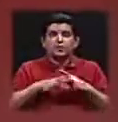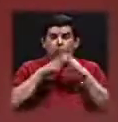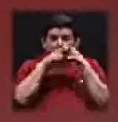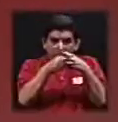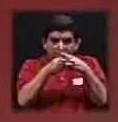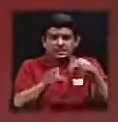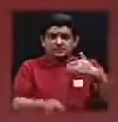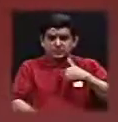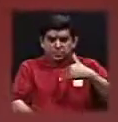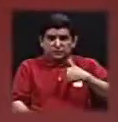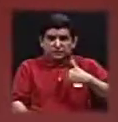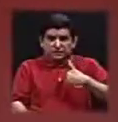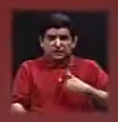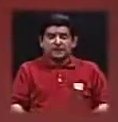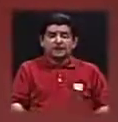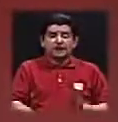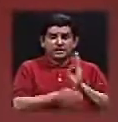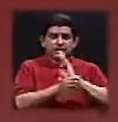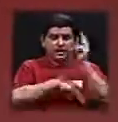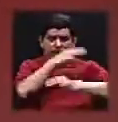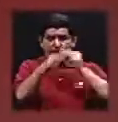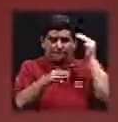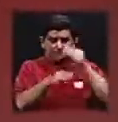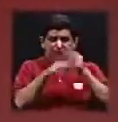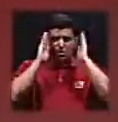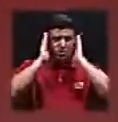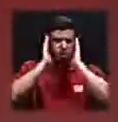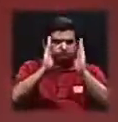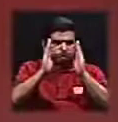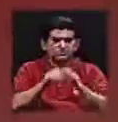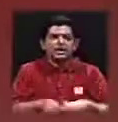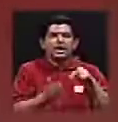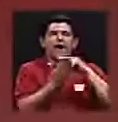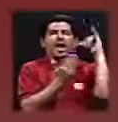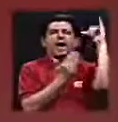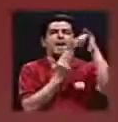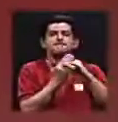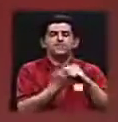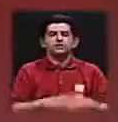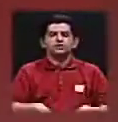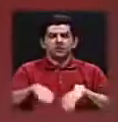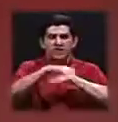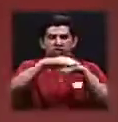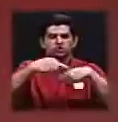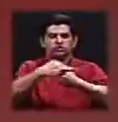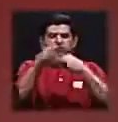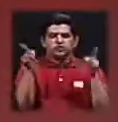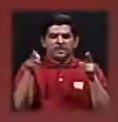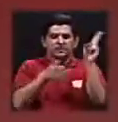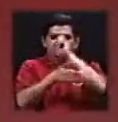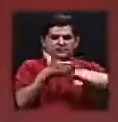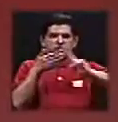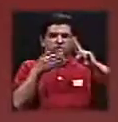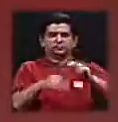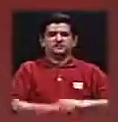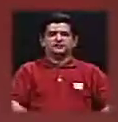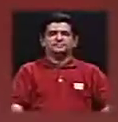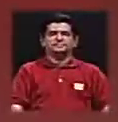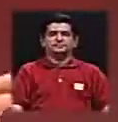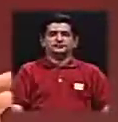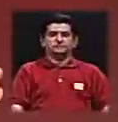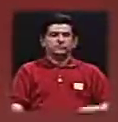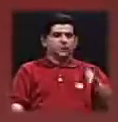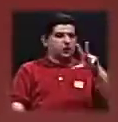que se va a recibir del Banco Mundial está destinados en proyectos de las sedes en nuestra universidad, ¿verdad? No